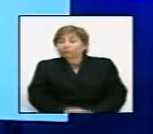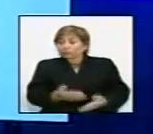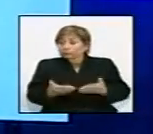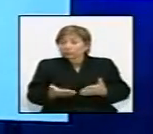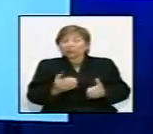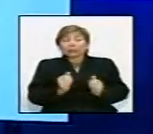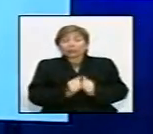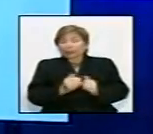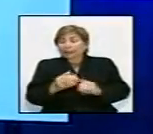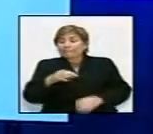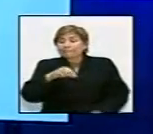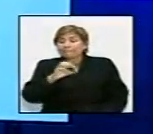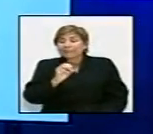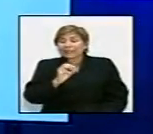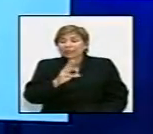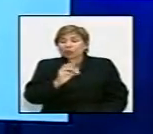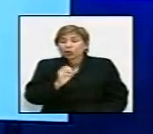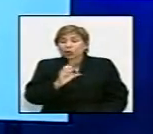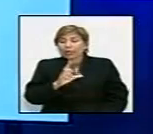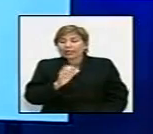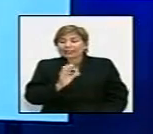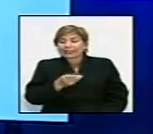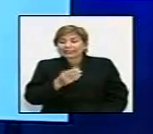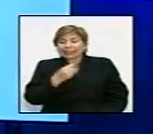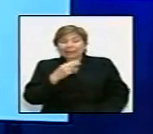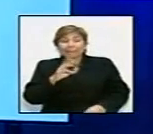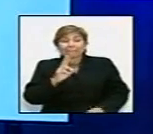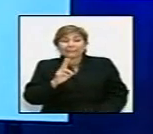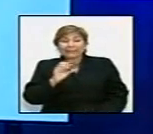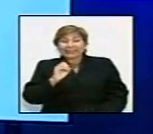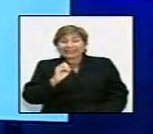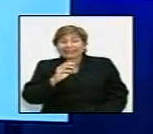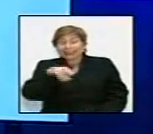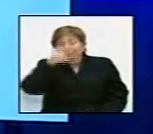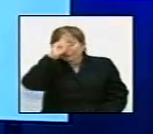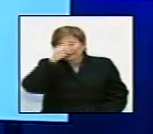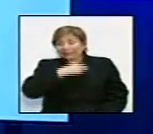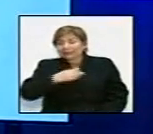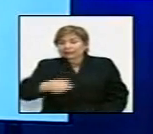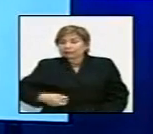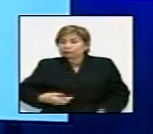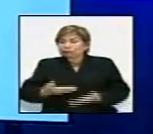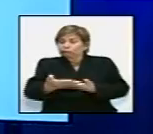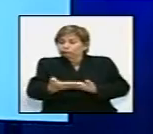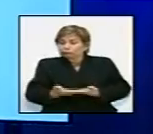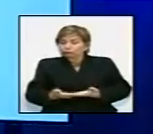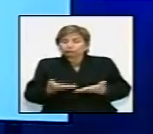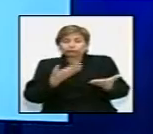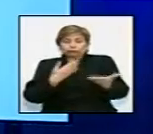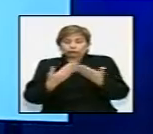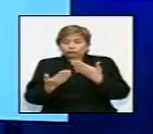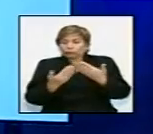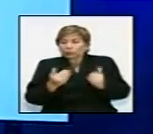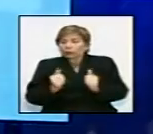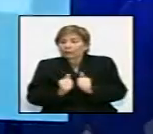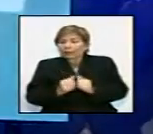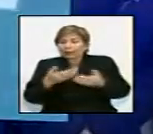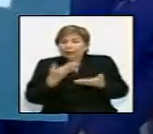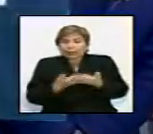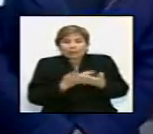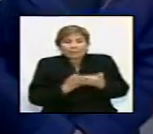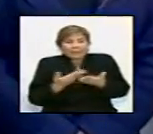del Congreso, Pedro Olechea, saludó que el jefe de Estado, Martín Vizcarra, haya expresado su disposición al diálogo tras su llamado para entablar